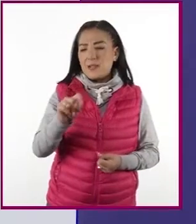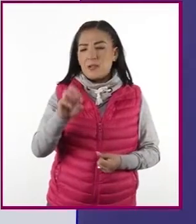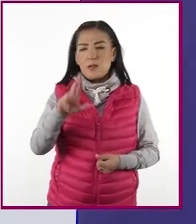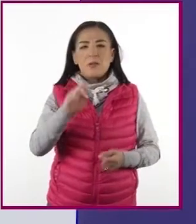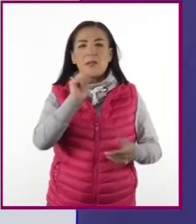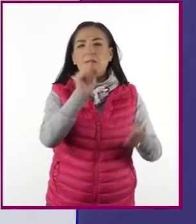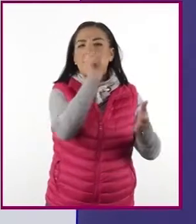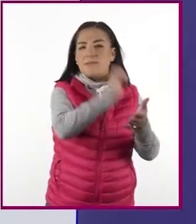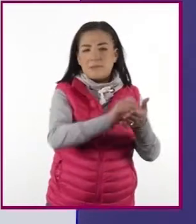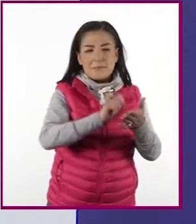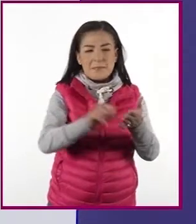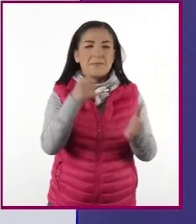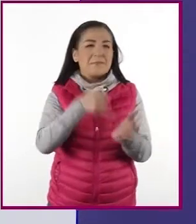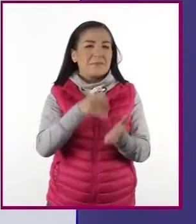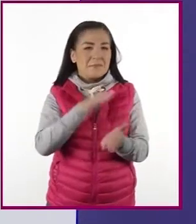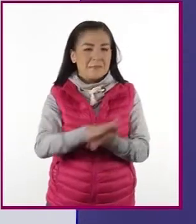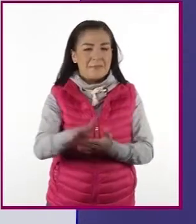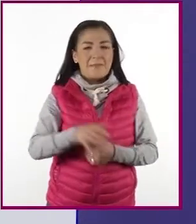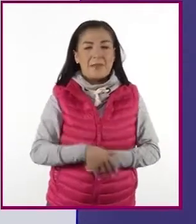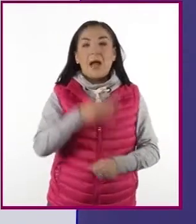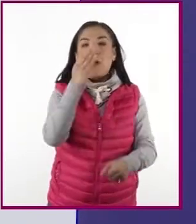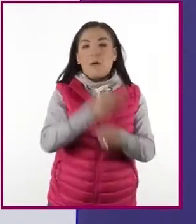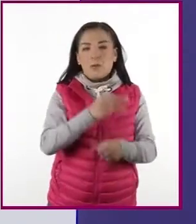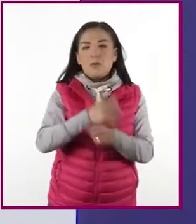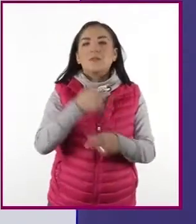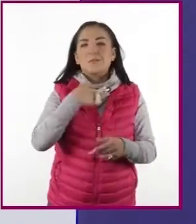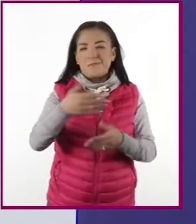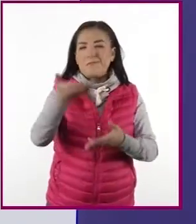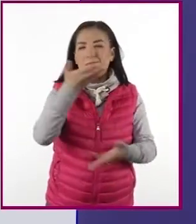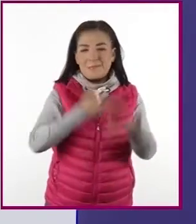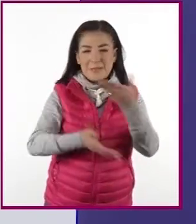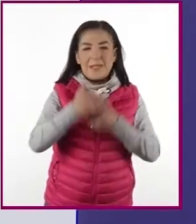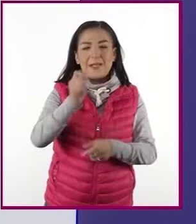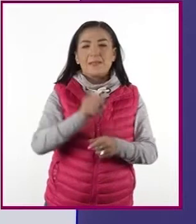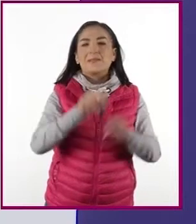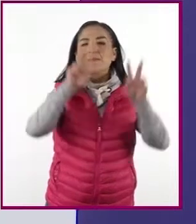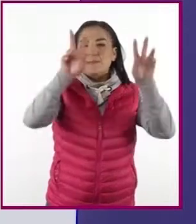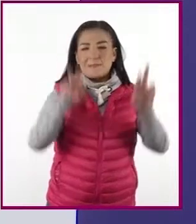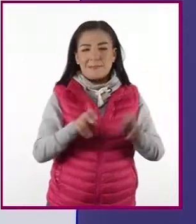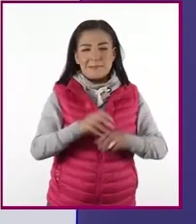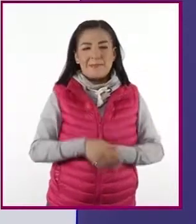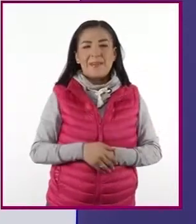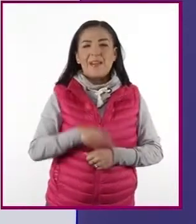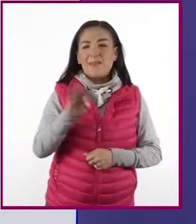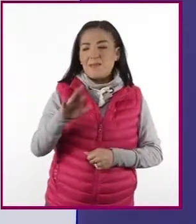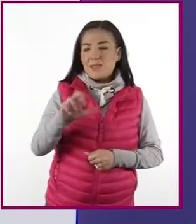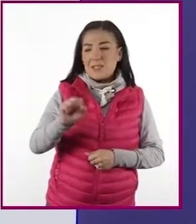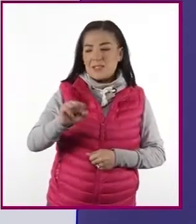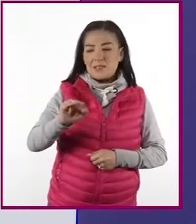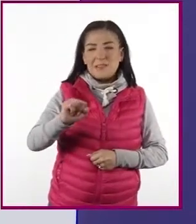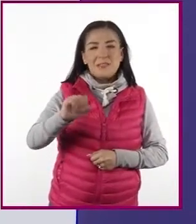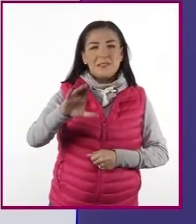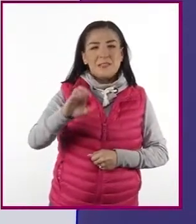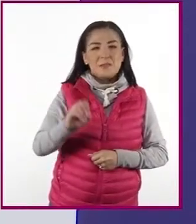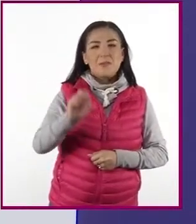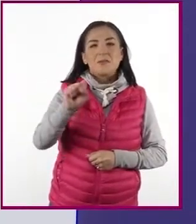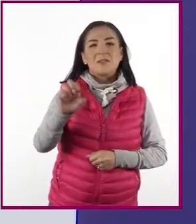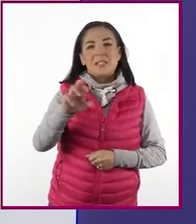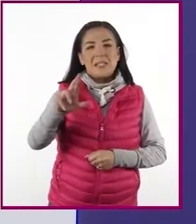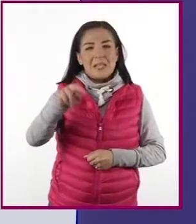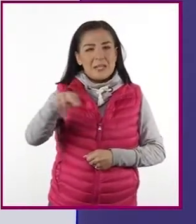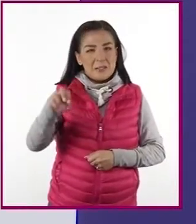un fragmento del prólogo que escribió Francisco Serrano para la antología 24